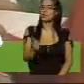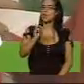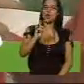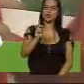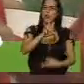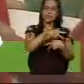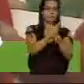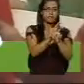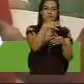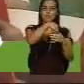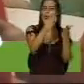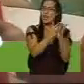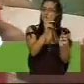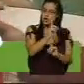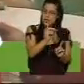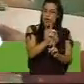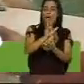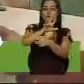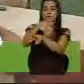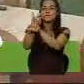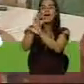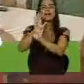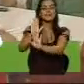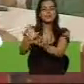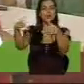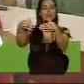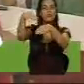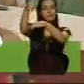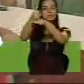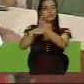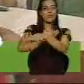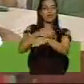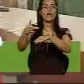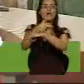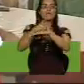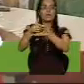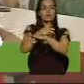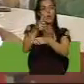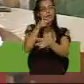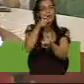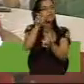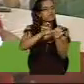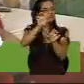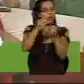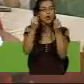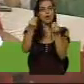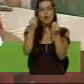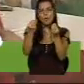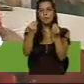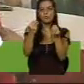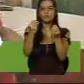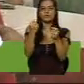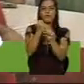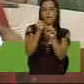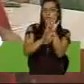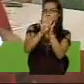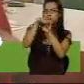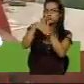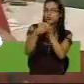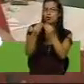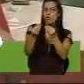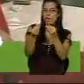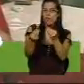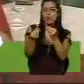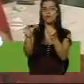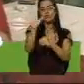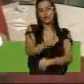través de videoconferencia. La videoconferencia es un mecanismo que nosotros usamos para evaluar cómo estaba marchando la misión a través de